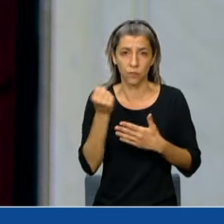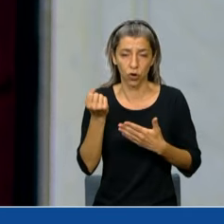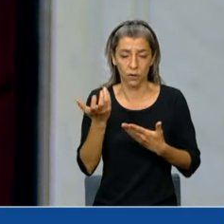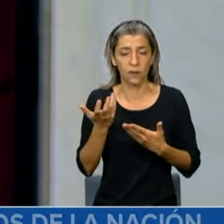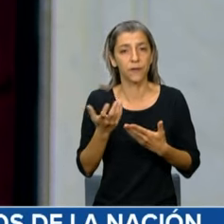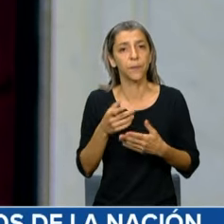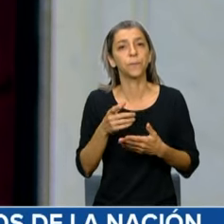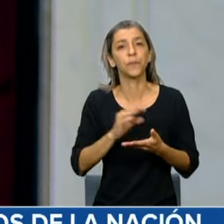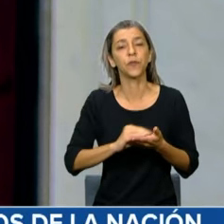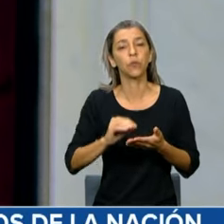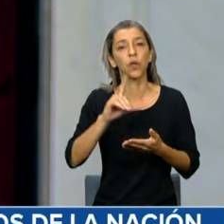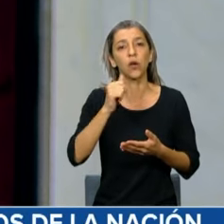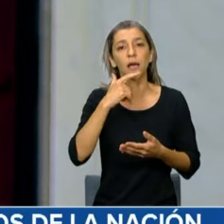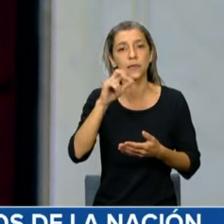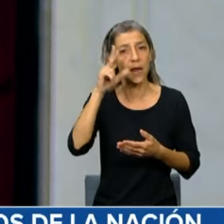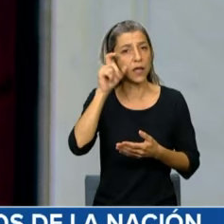presidenta